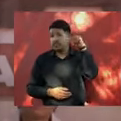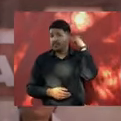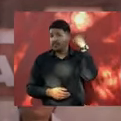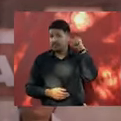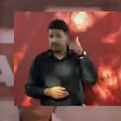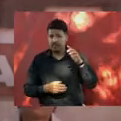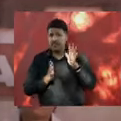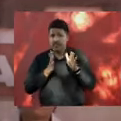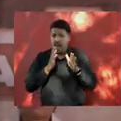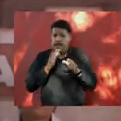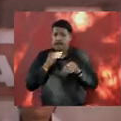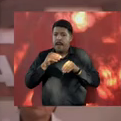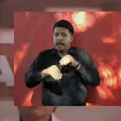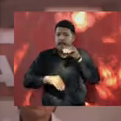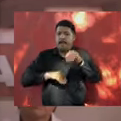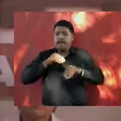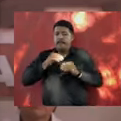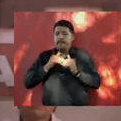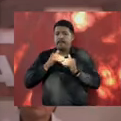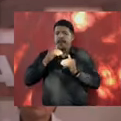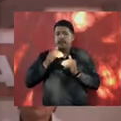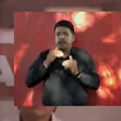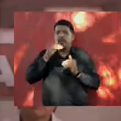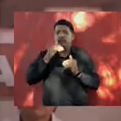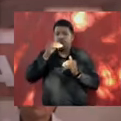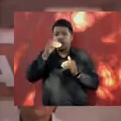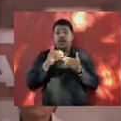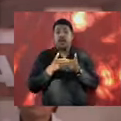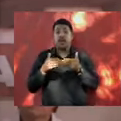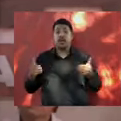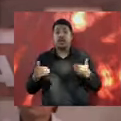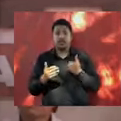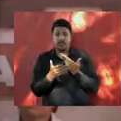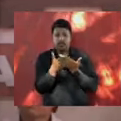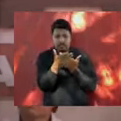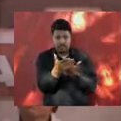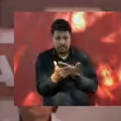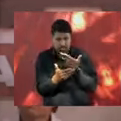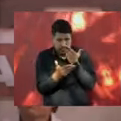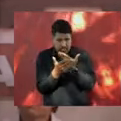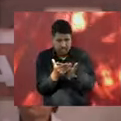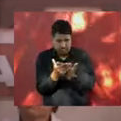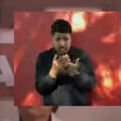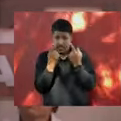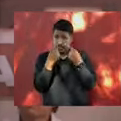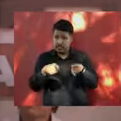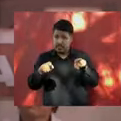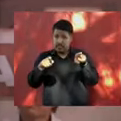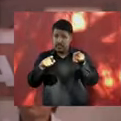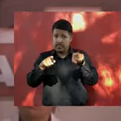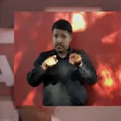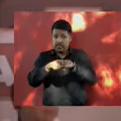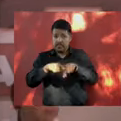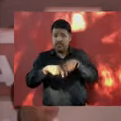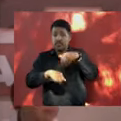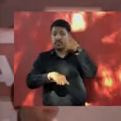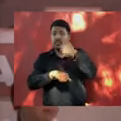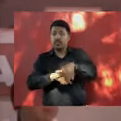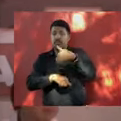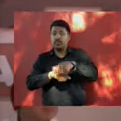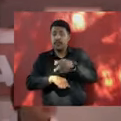un gran avance, la verdad, pero yo propongo que haya el mismo número de preparatorias